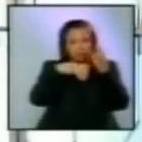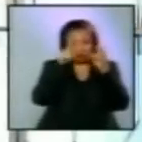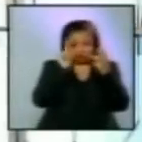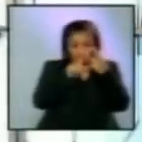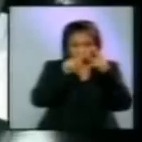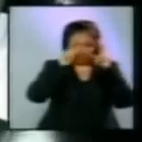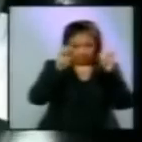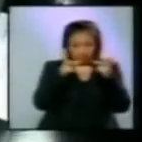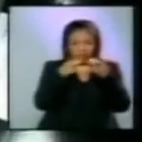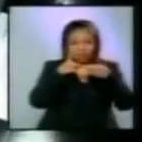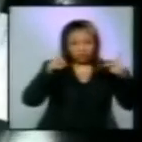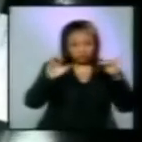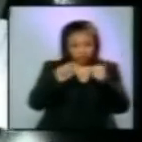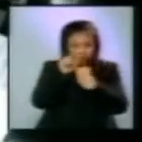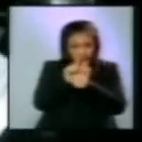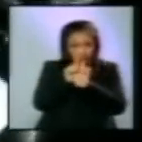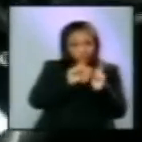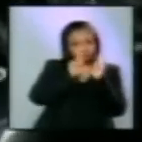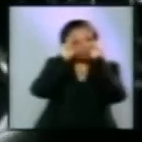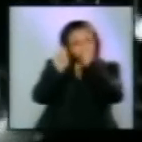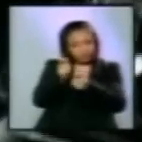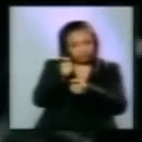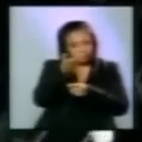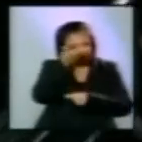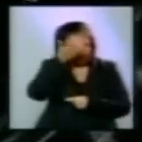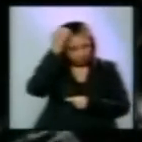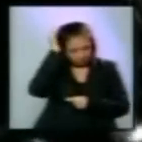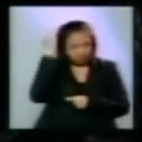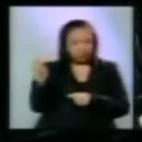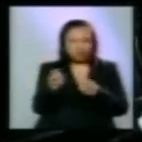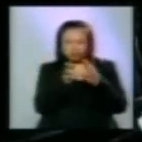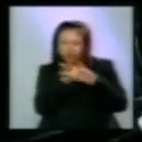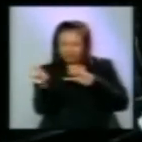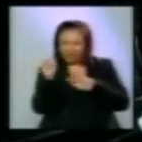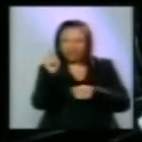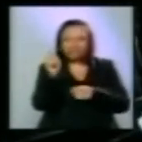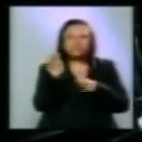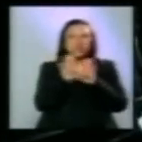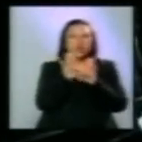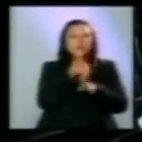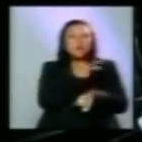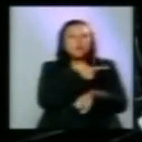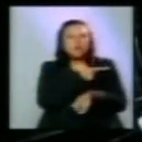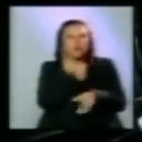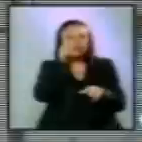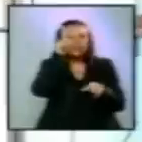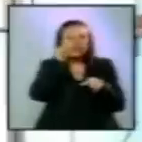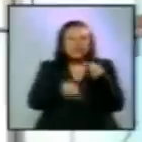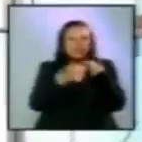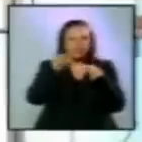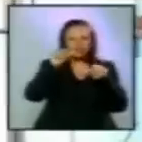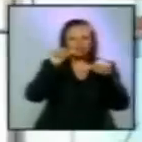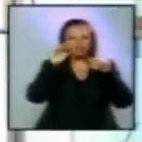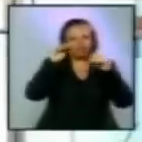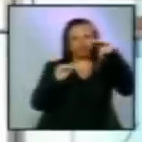desarrollo social, que corresponde a Enrique Peña Nieto. El subtema es combate a la pobreza y la desigualdad. Y la